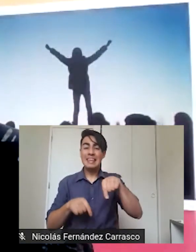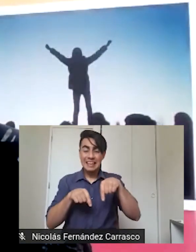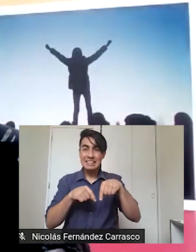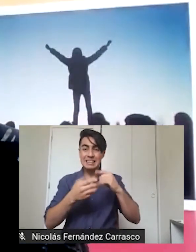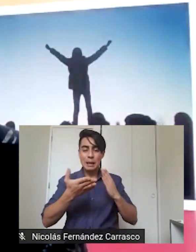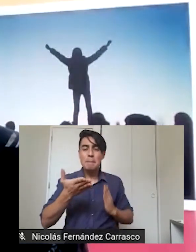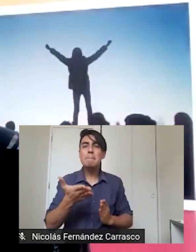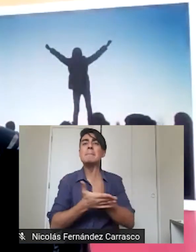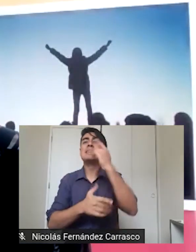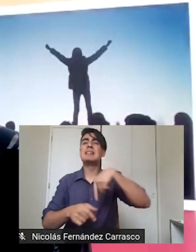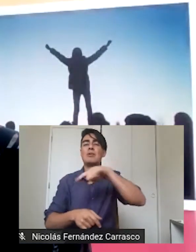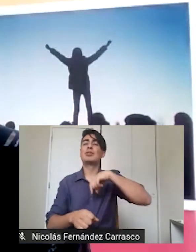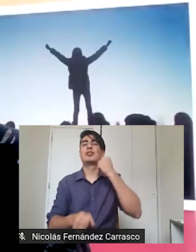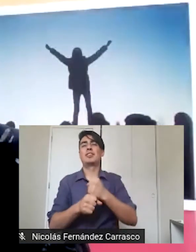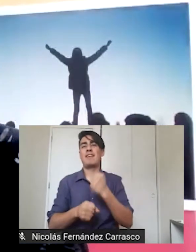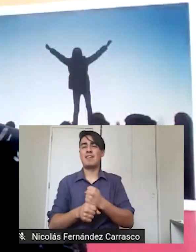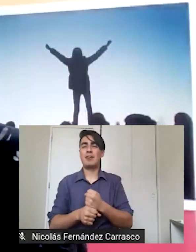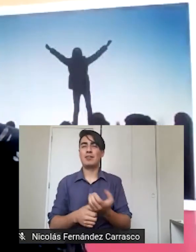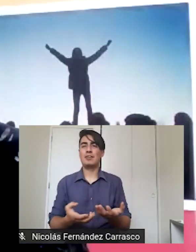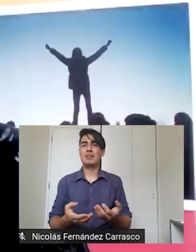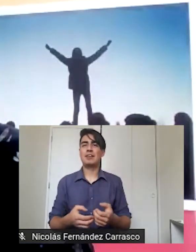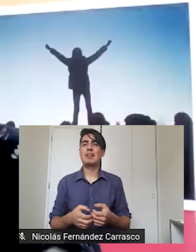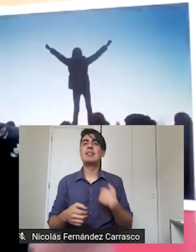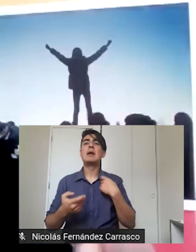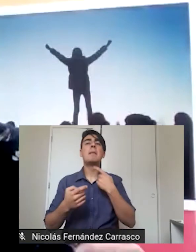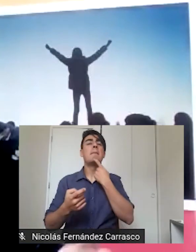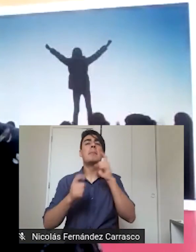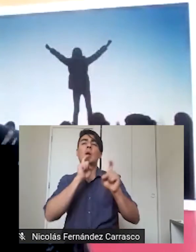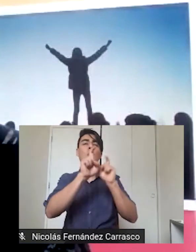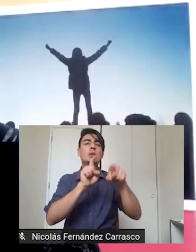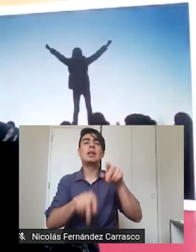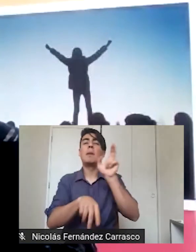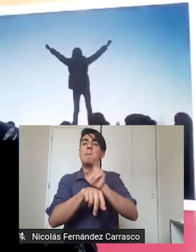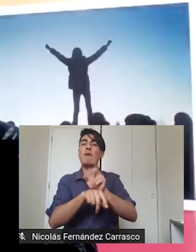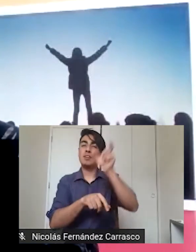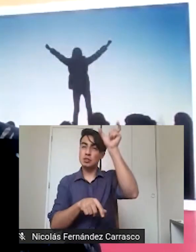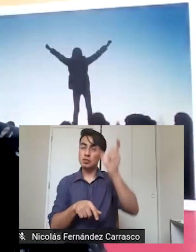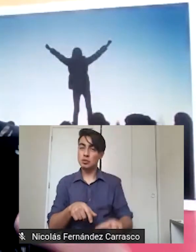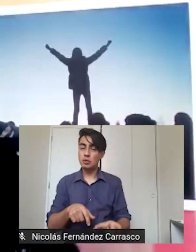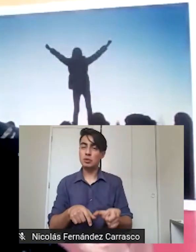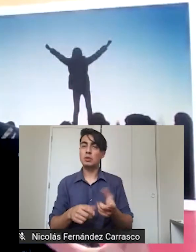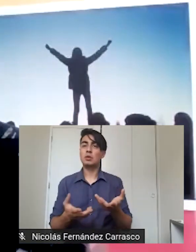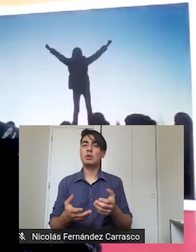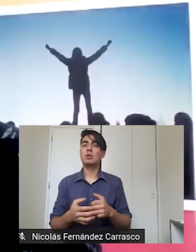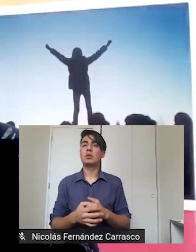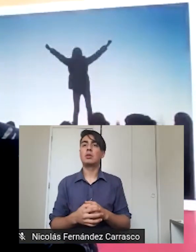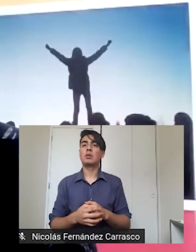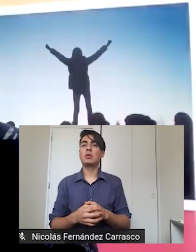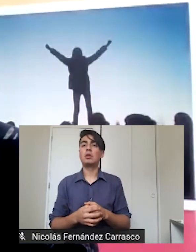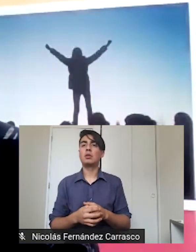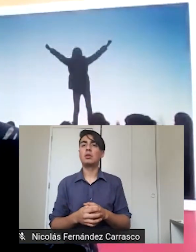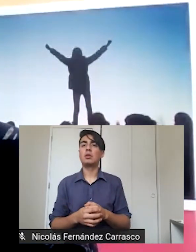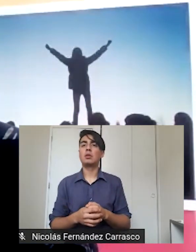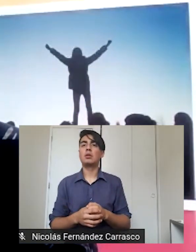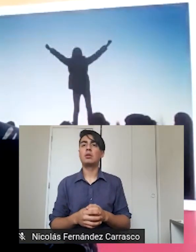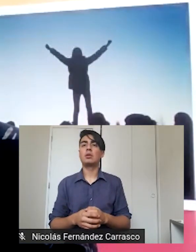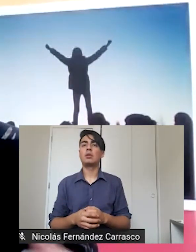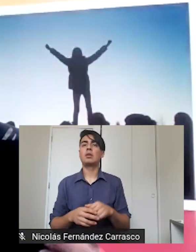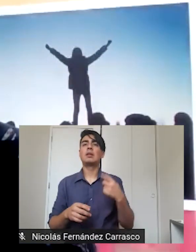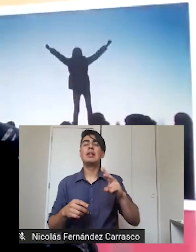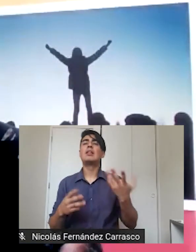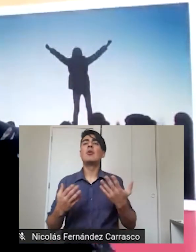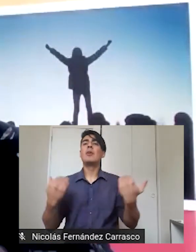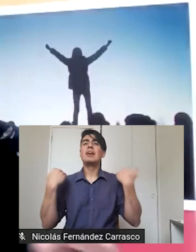ese es el inicio de nuestro trabajo, de hecho, preguntarles a los profesores porque ellos asumen generalmente que